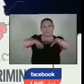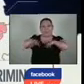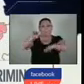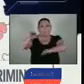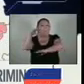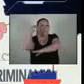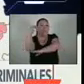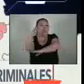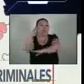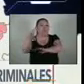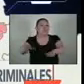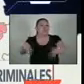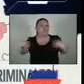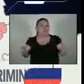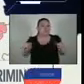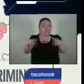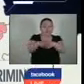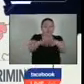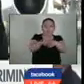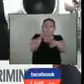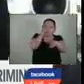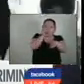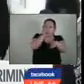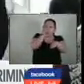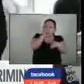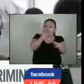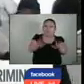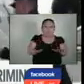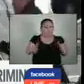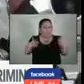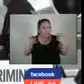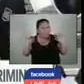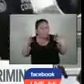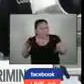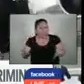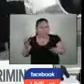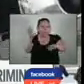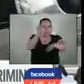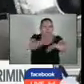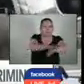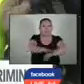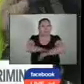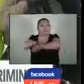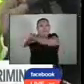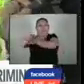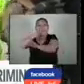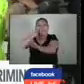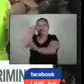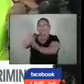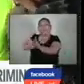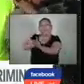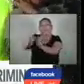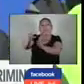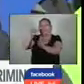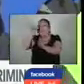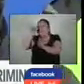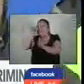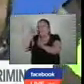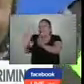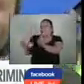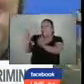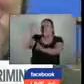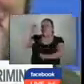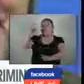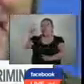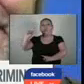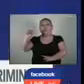por el paro armado del Clan del Golfo a propósito de la extradición a Estados Unidos del capo de la droga alias